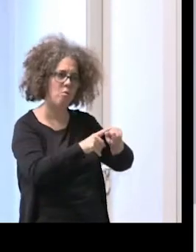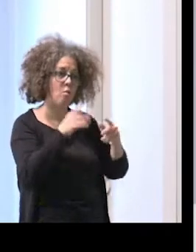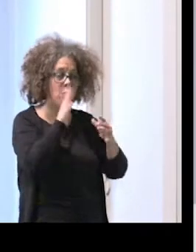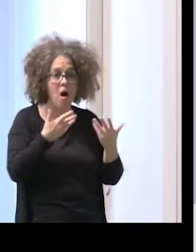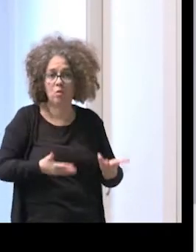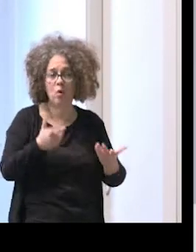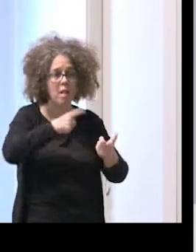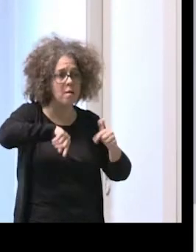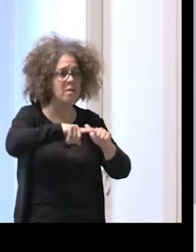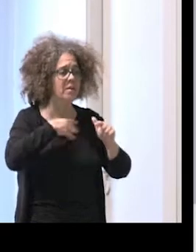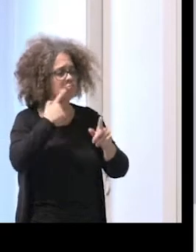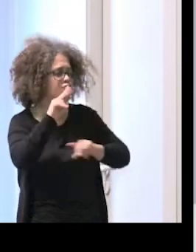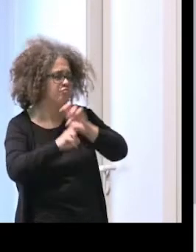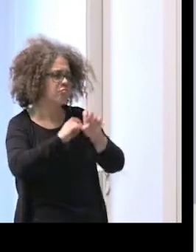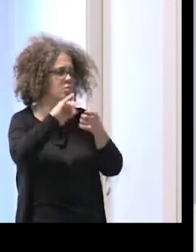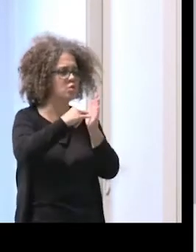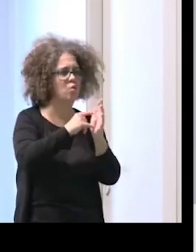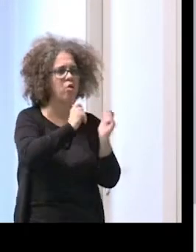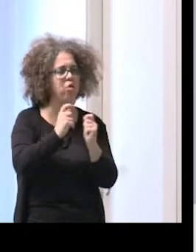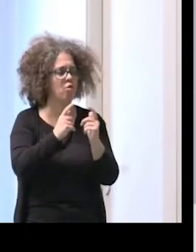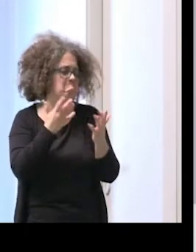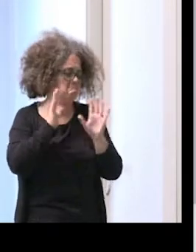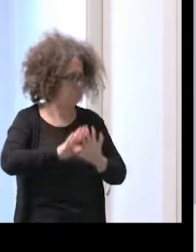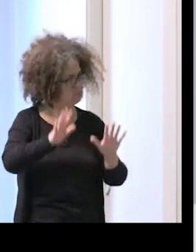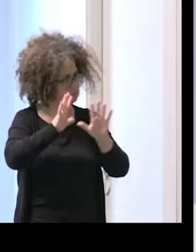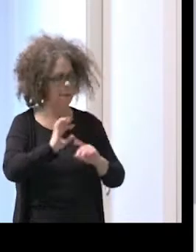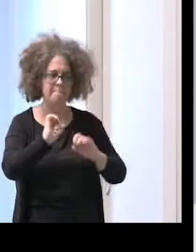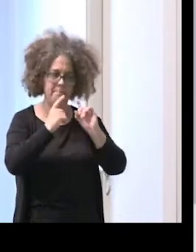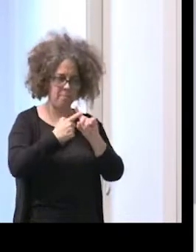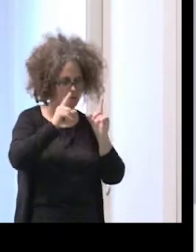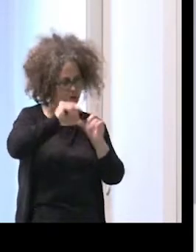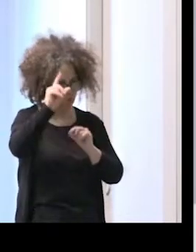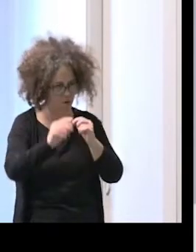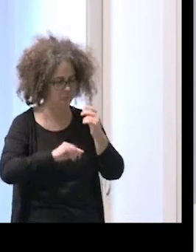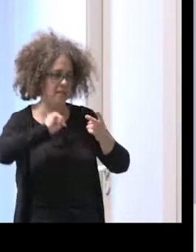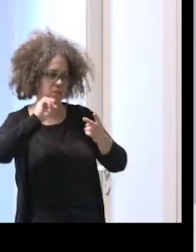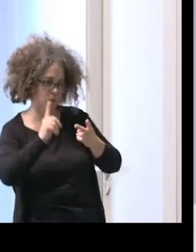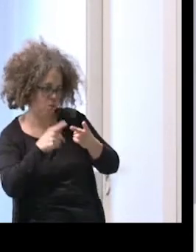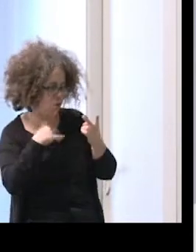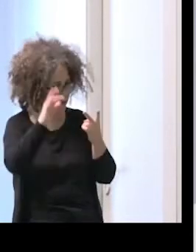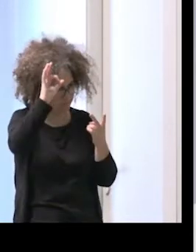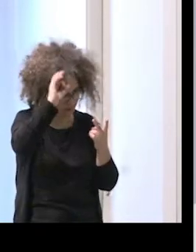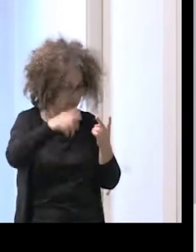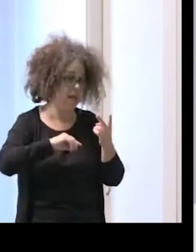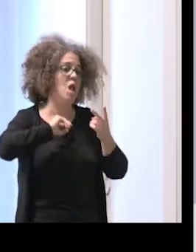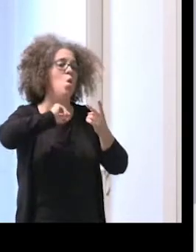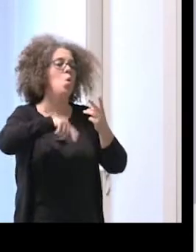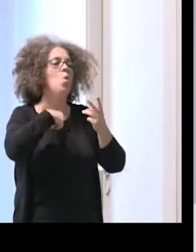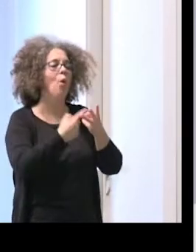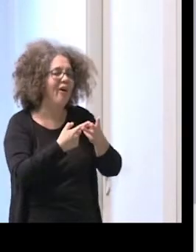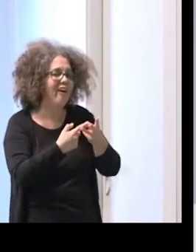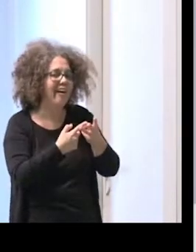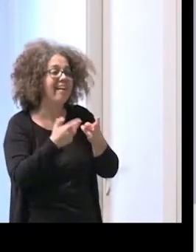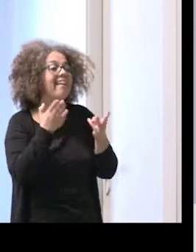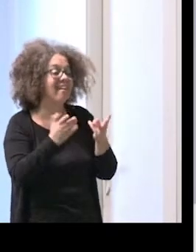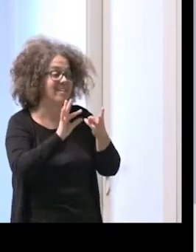es una solución gradual, yendo por las neuronas, después las neuronas en combinación con un implante coclear, hasta que finalmente atacar